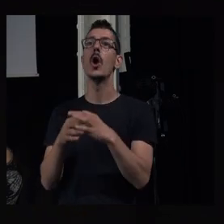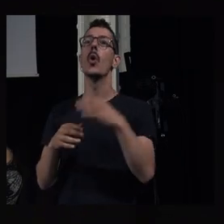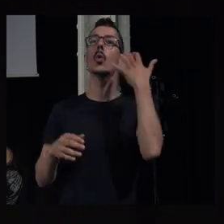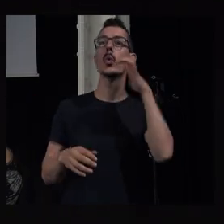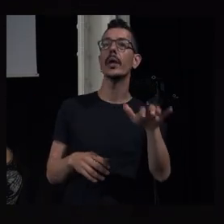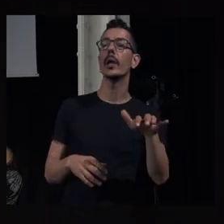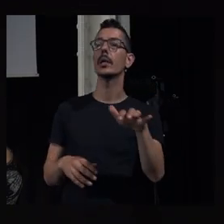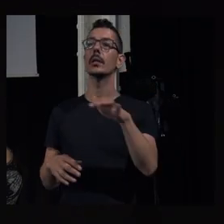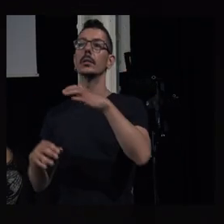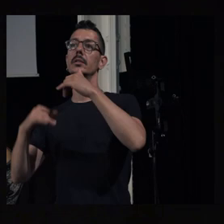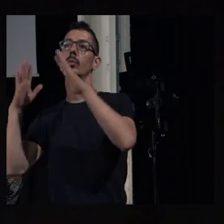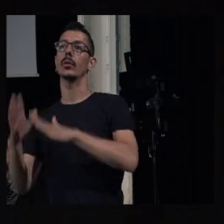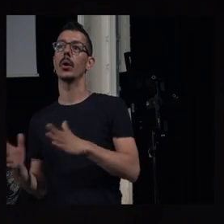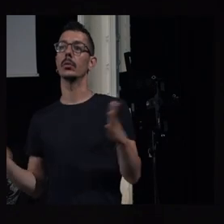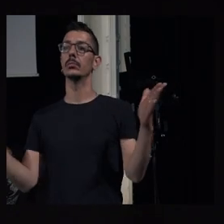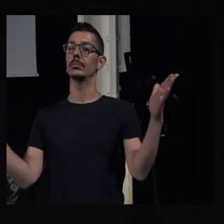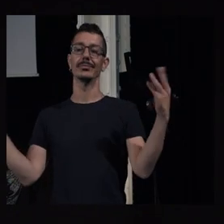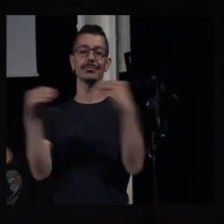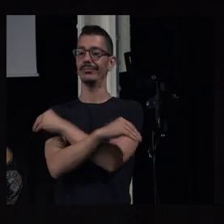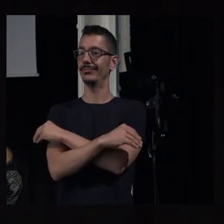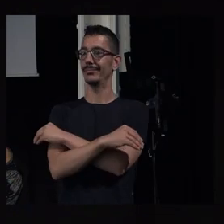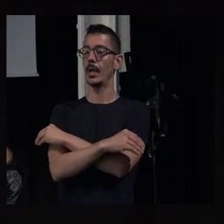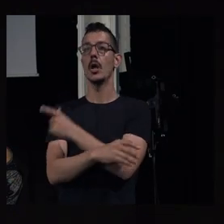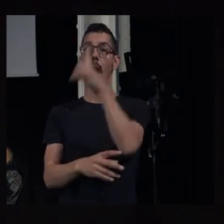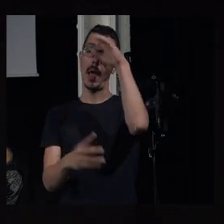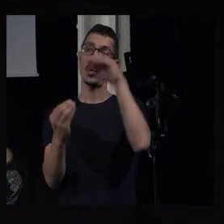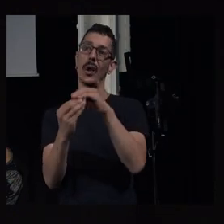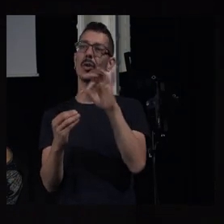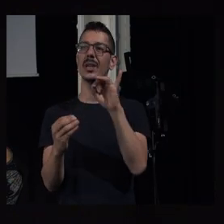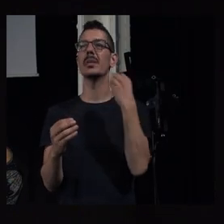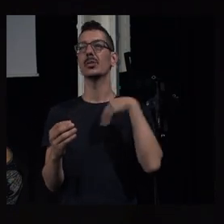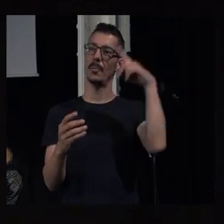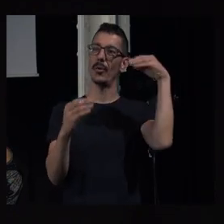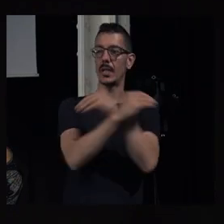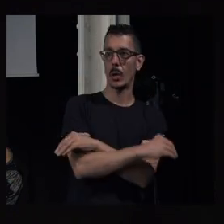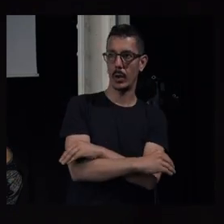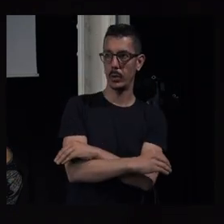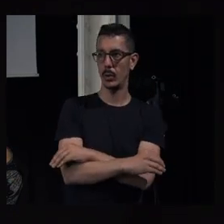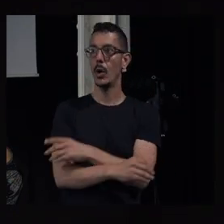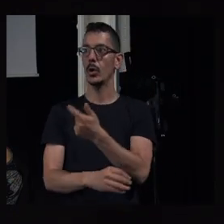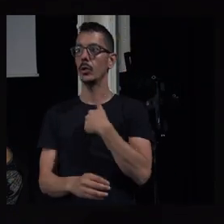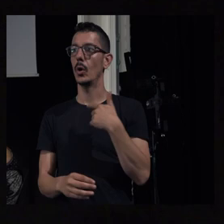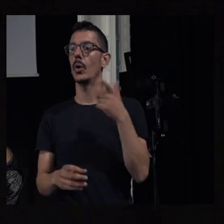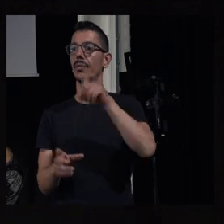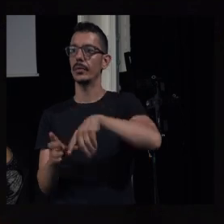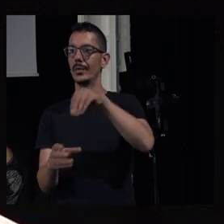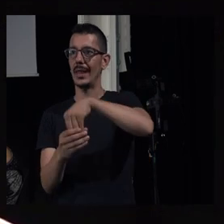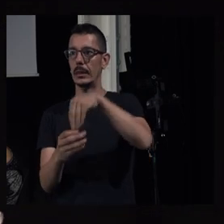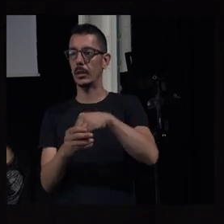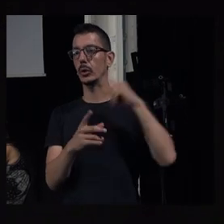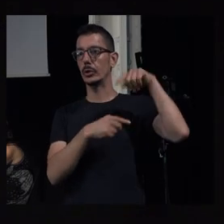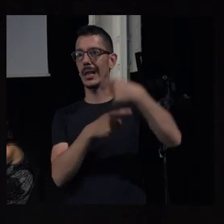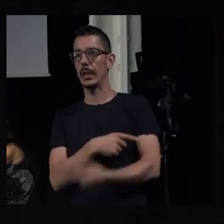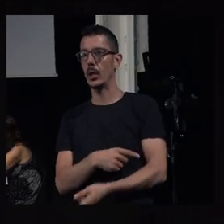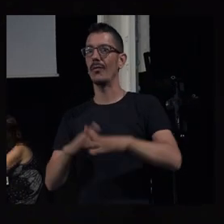y lo institucional no puede ser queer. Bueno, estoy de acuerdo y no estoy de acuerdo. Es decir, pertenezco a una tradición de feministas que se han peleado por las políticas de igualdad.